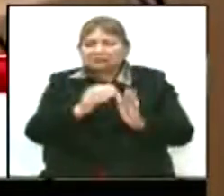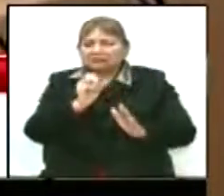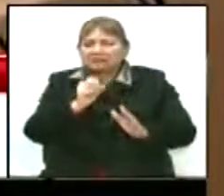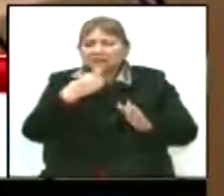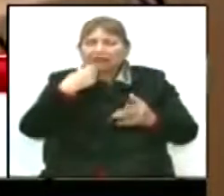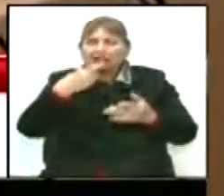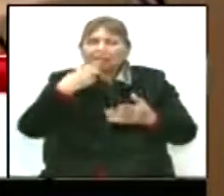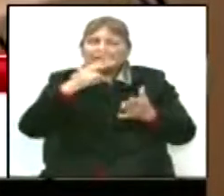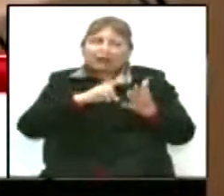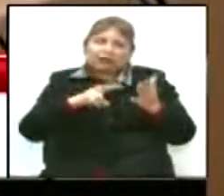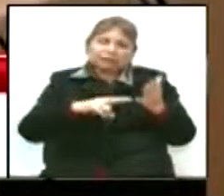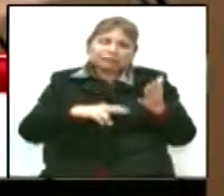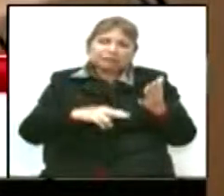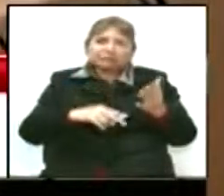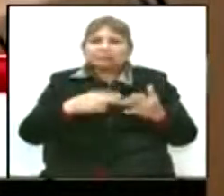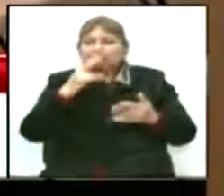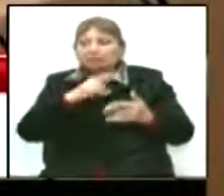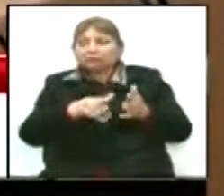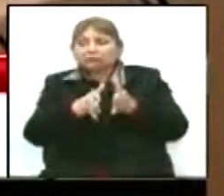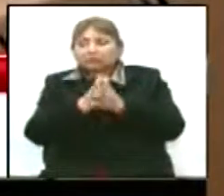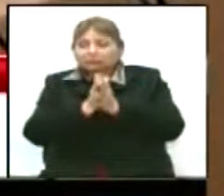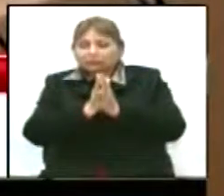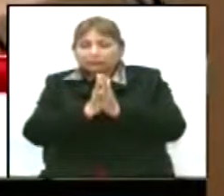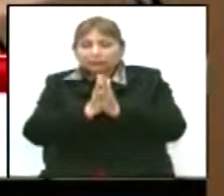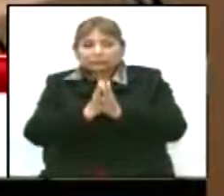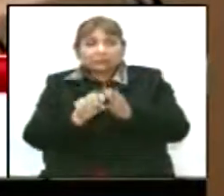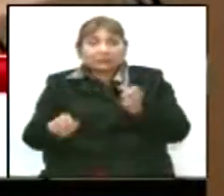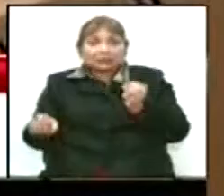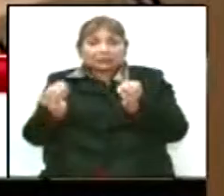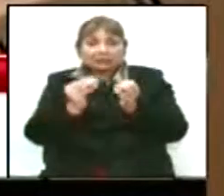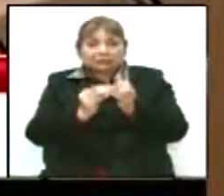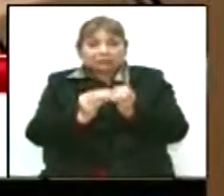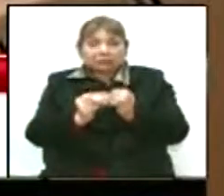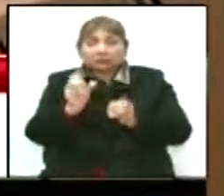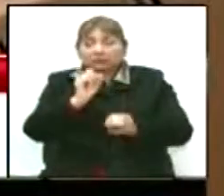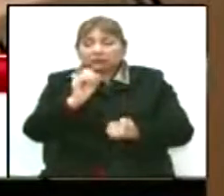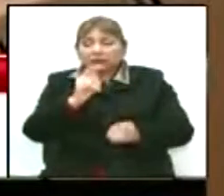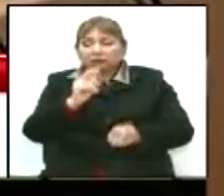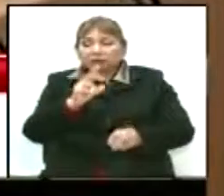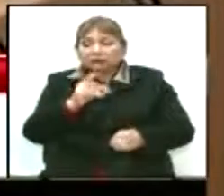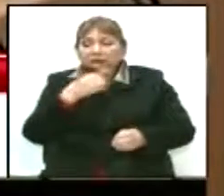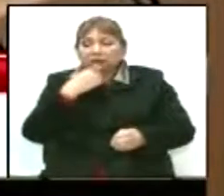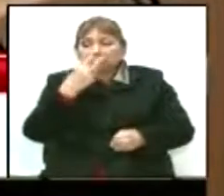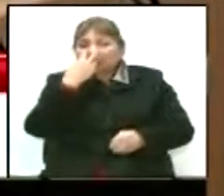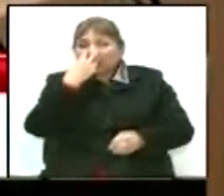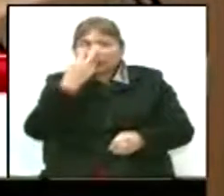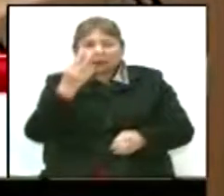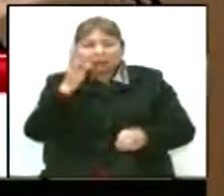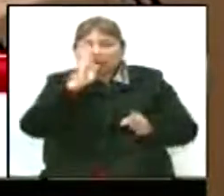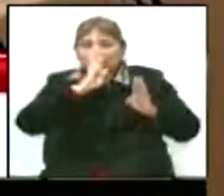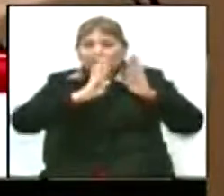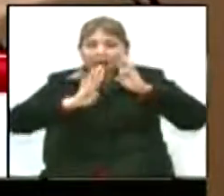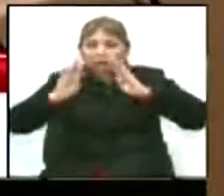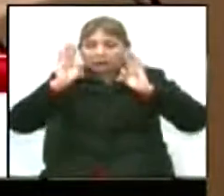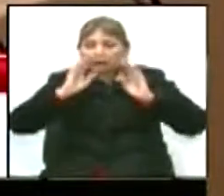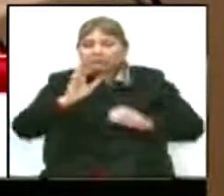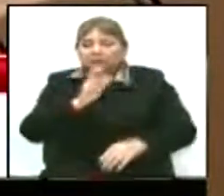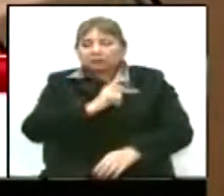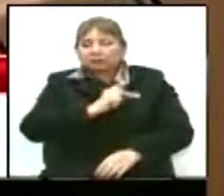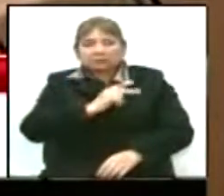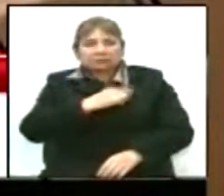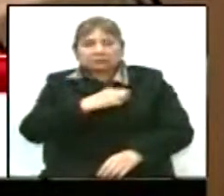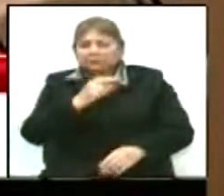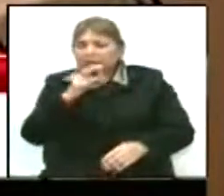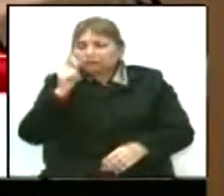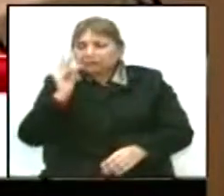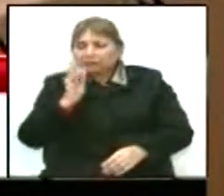relator leía, y cuando nosotros hemos pedido que se alcancen los textos sustitutorios, no hemos visto ninguna preocupación de la bancada fujimorista